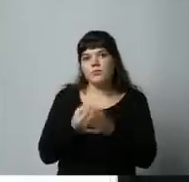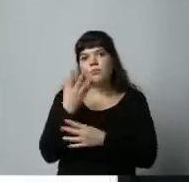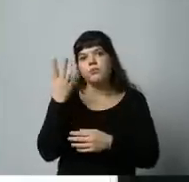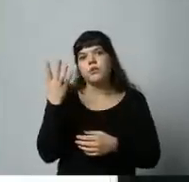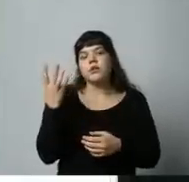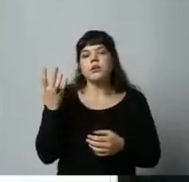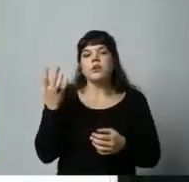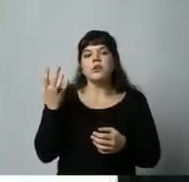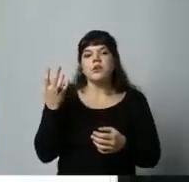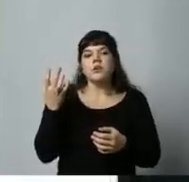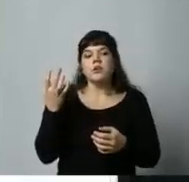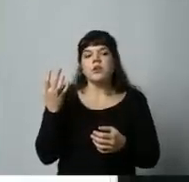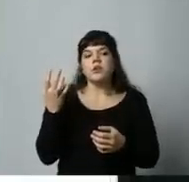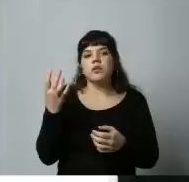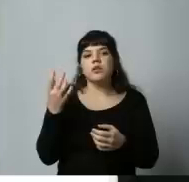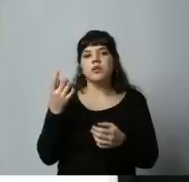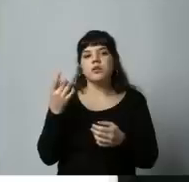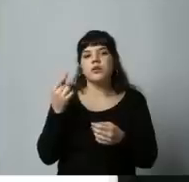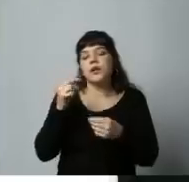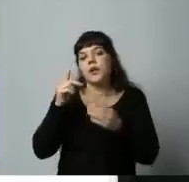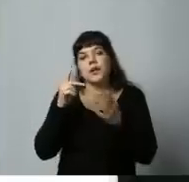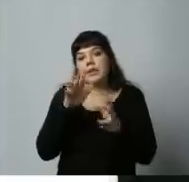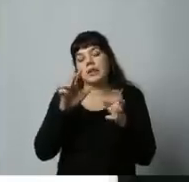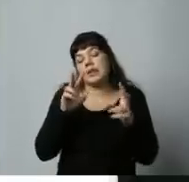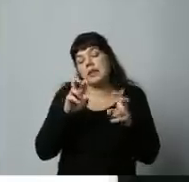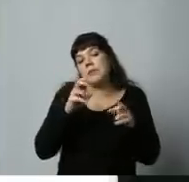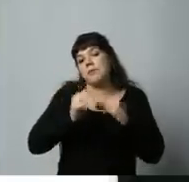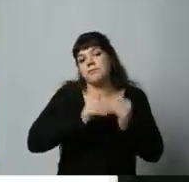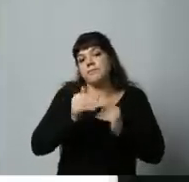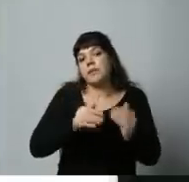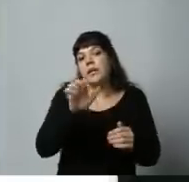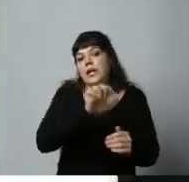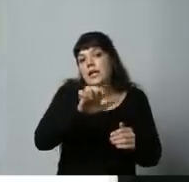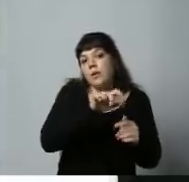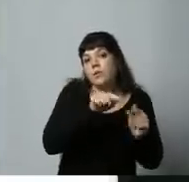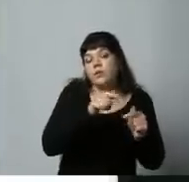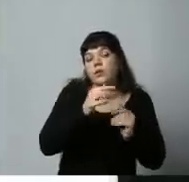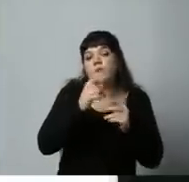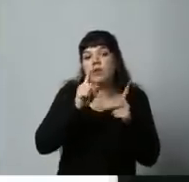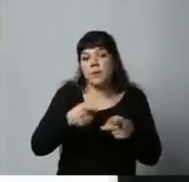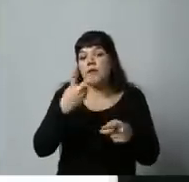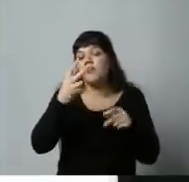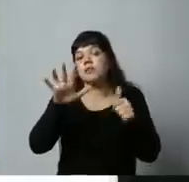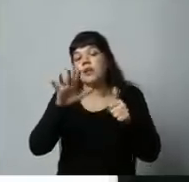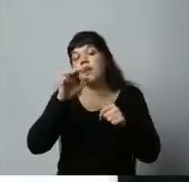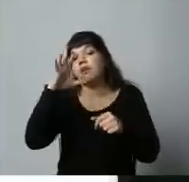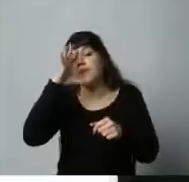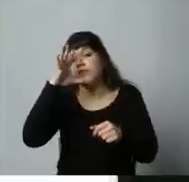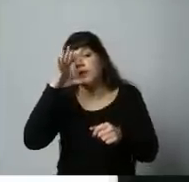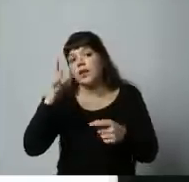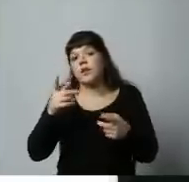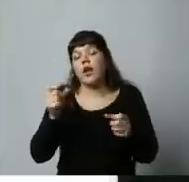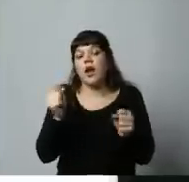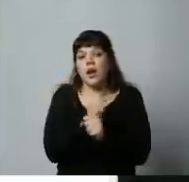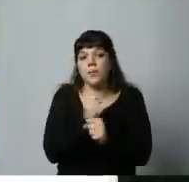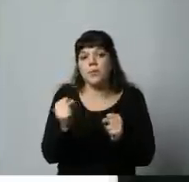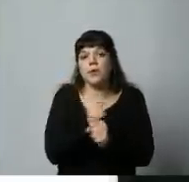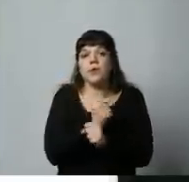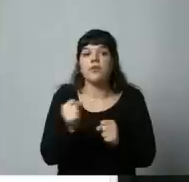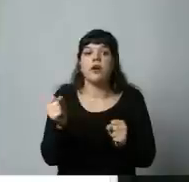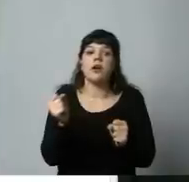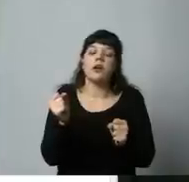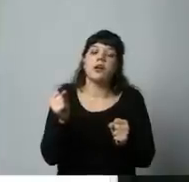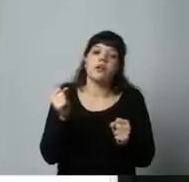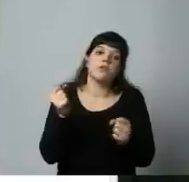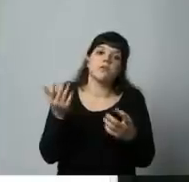ejecutivo eh el gobierno anterior dejó el 26 de febrero aprobado inclusive